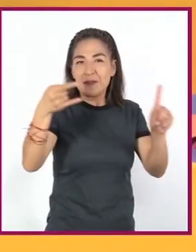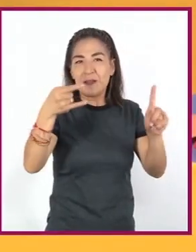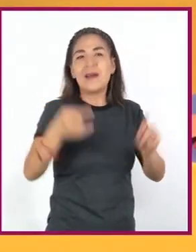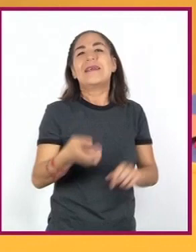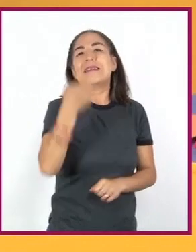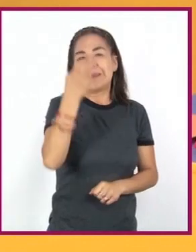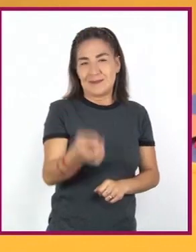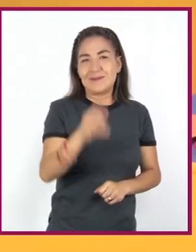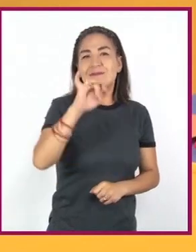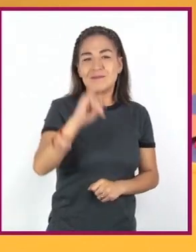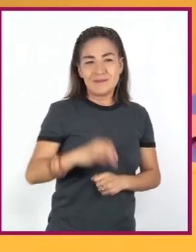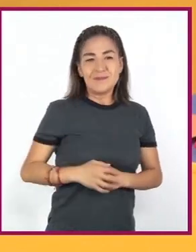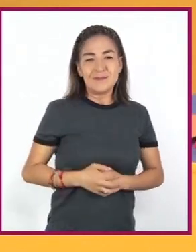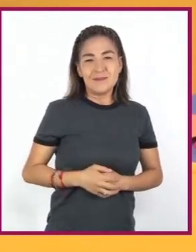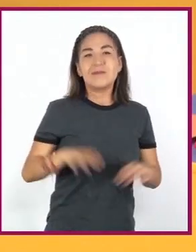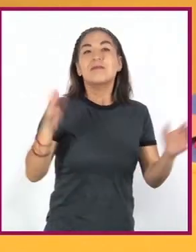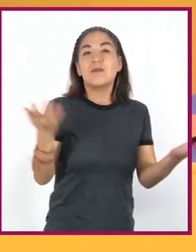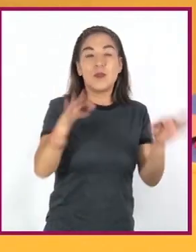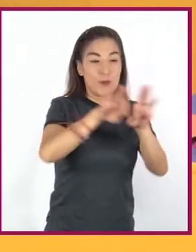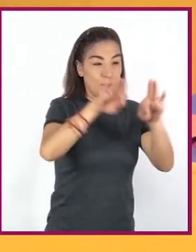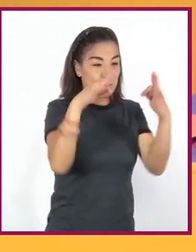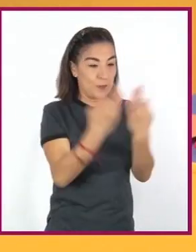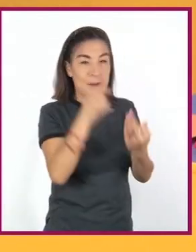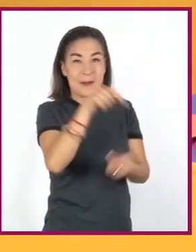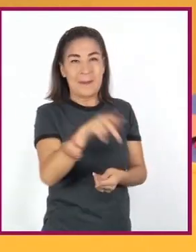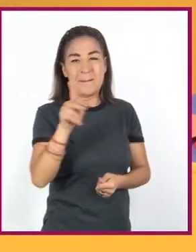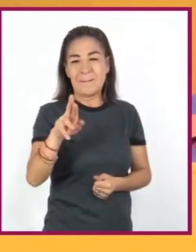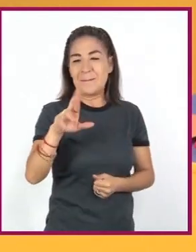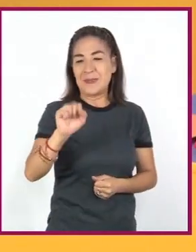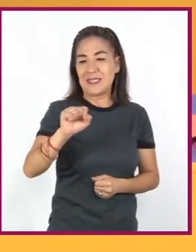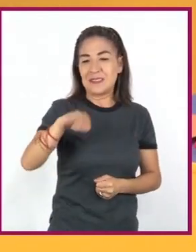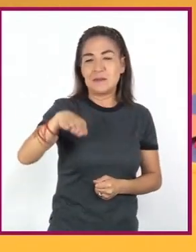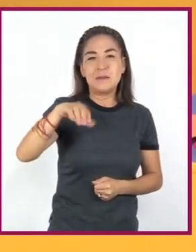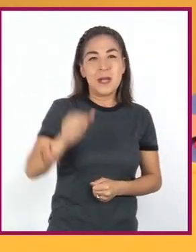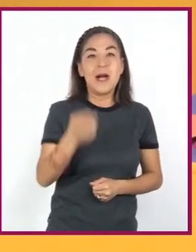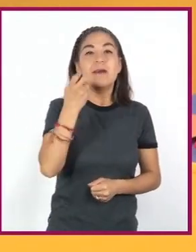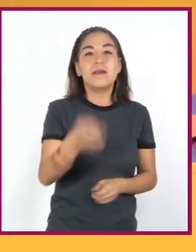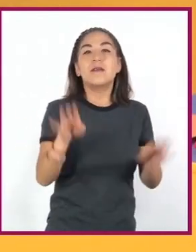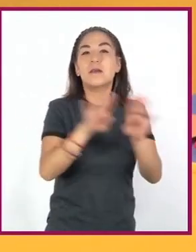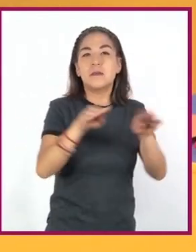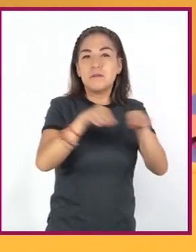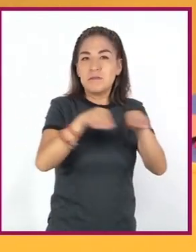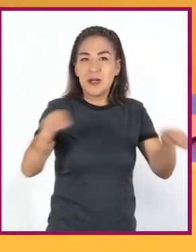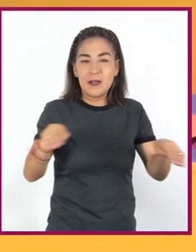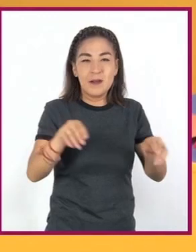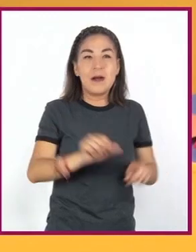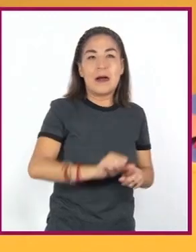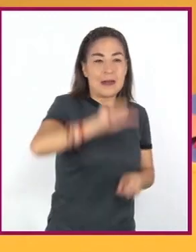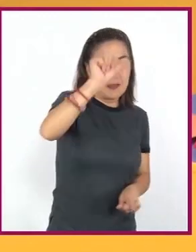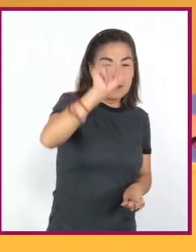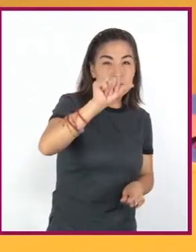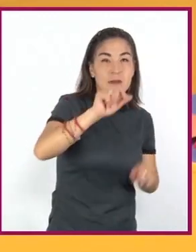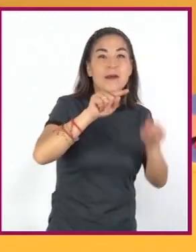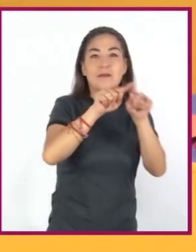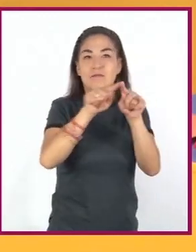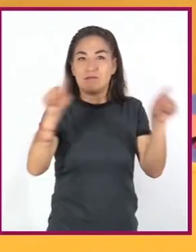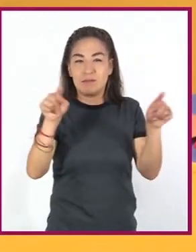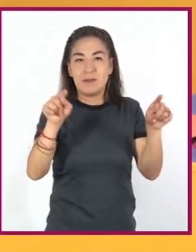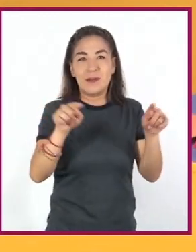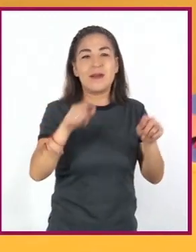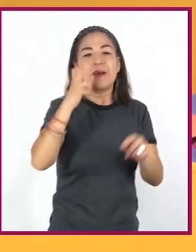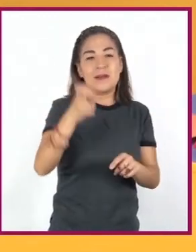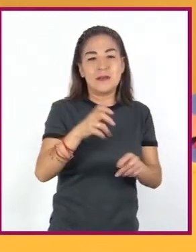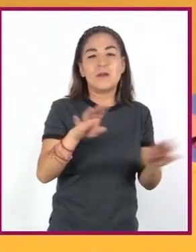es. Además, por tener forma de prisma, la torre tiene medidas de largo, ancho y alto. Por